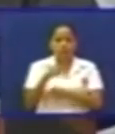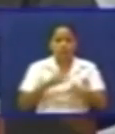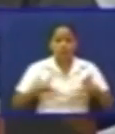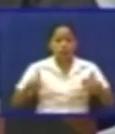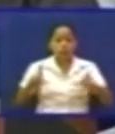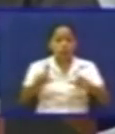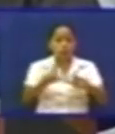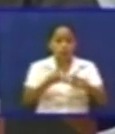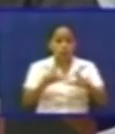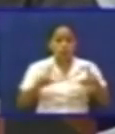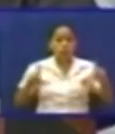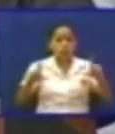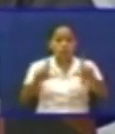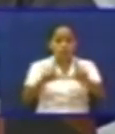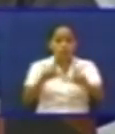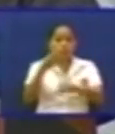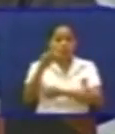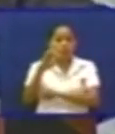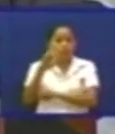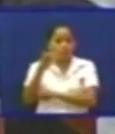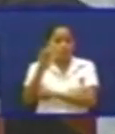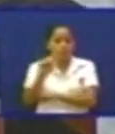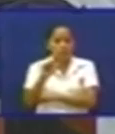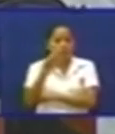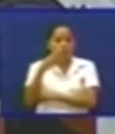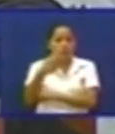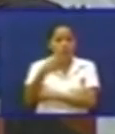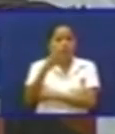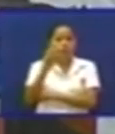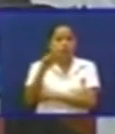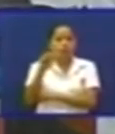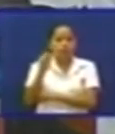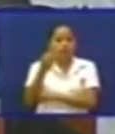territorio nicaragüense de Nicoya, del Guanacaste.